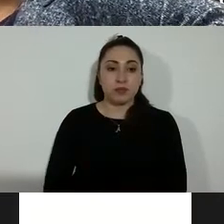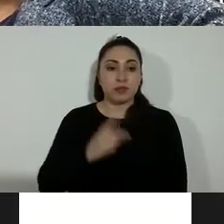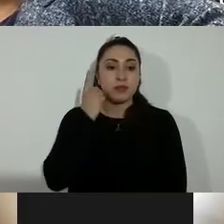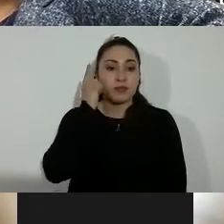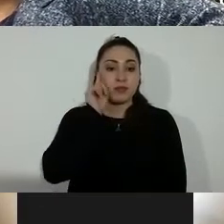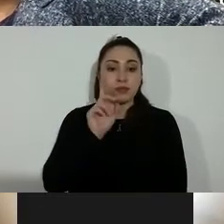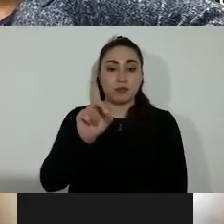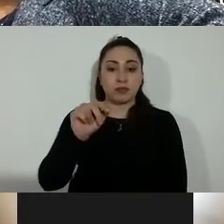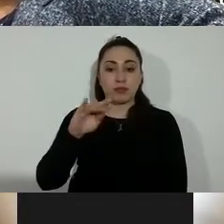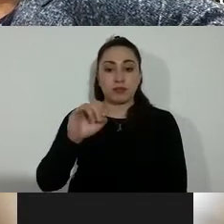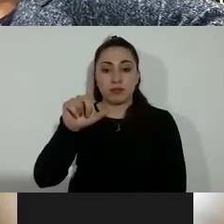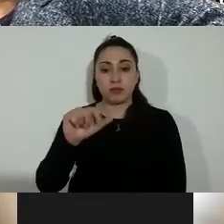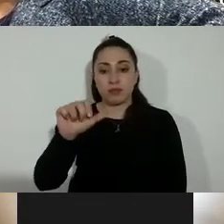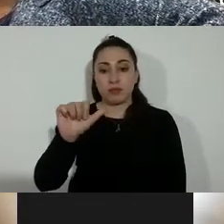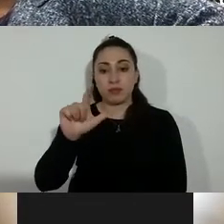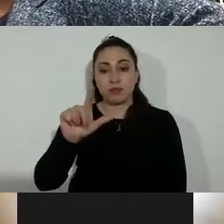Gisela Álvarez Camacho.